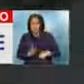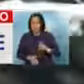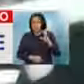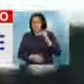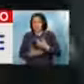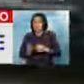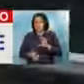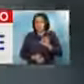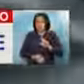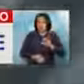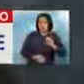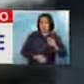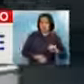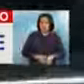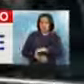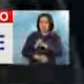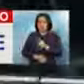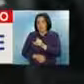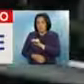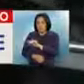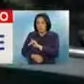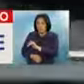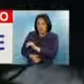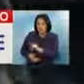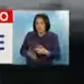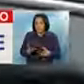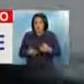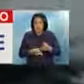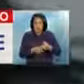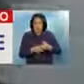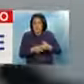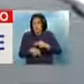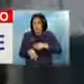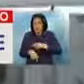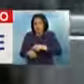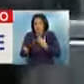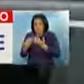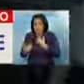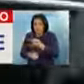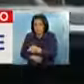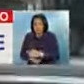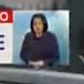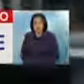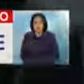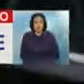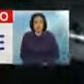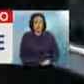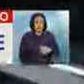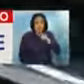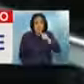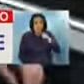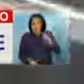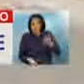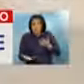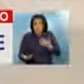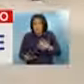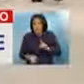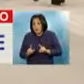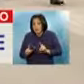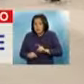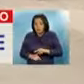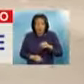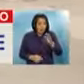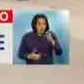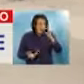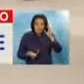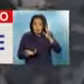camarógrafos Cristian Luque y Jimmy Baigorria. Por breve tiempo logramos conversar con él. Ayer, de alguna manera, algunos fujimoristas